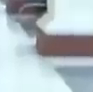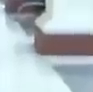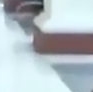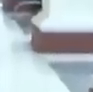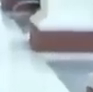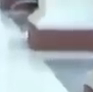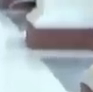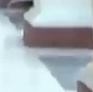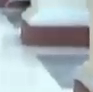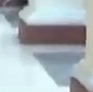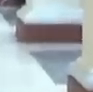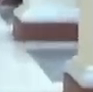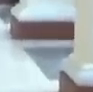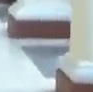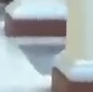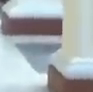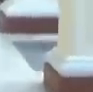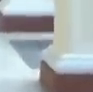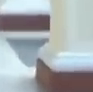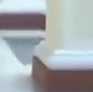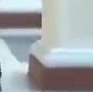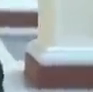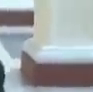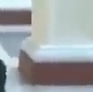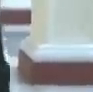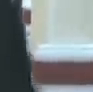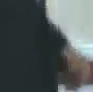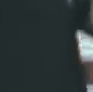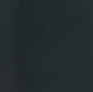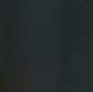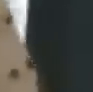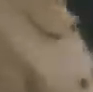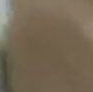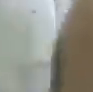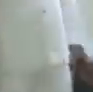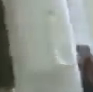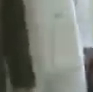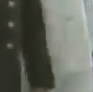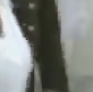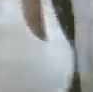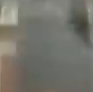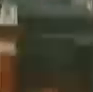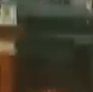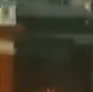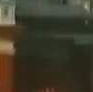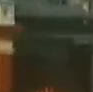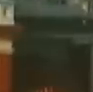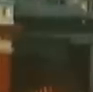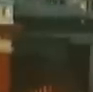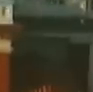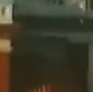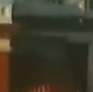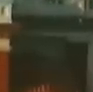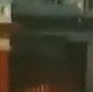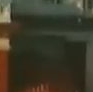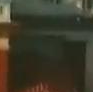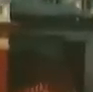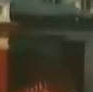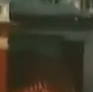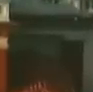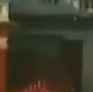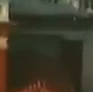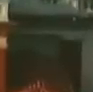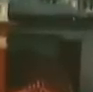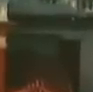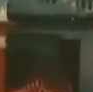de Comercio, Industria y Turismo de la República de Colombia, Germán Umaña Mendoza, así como también María